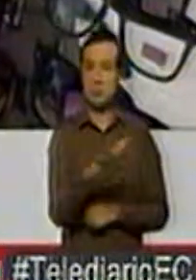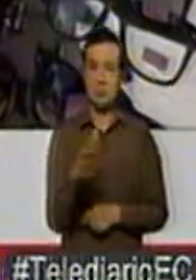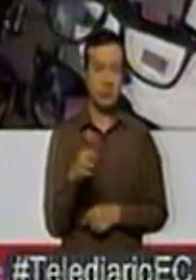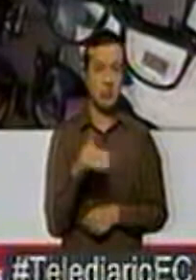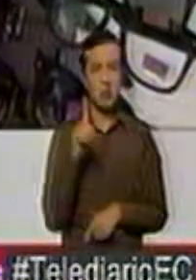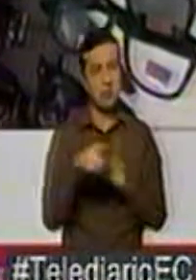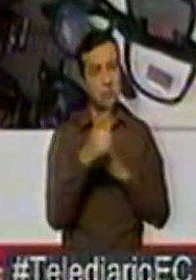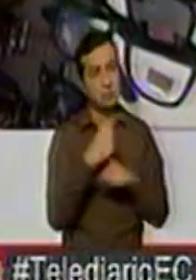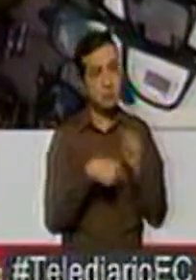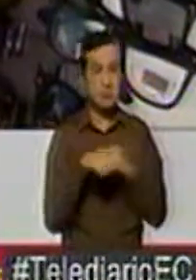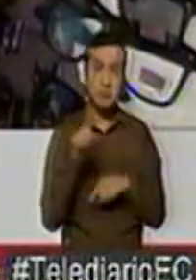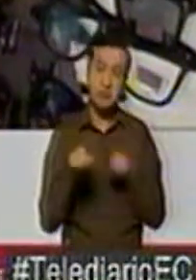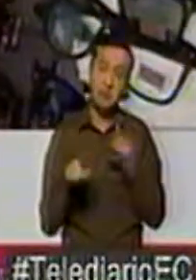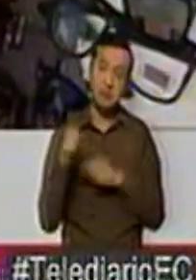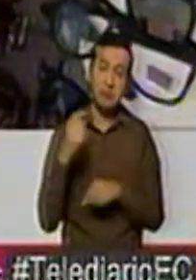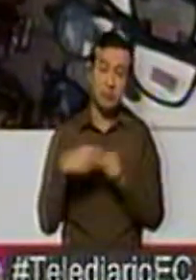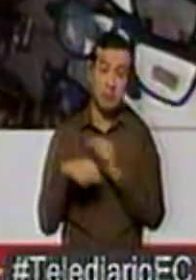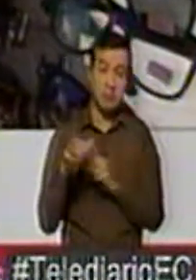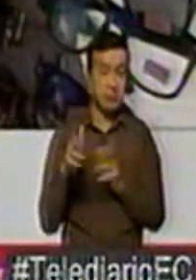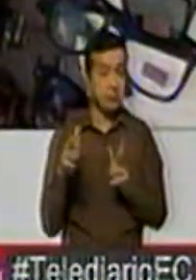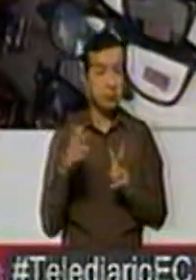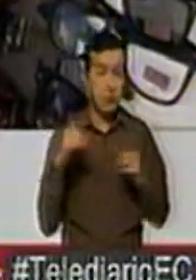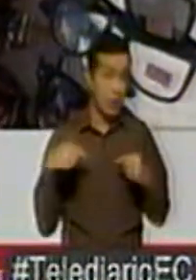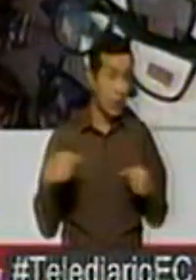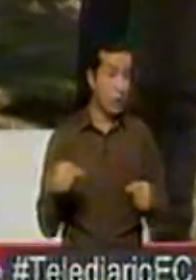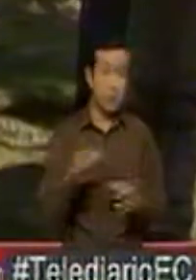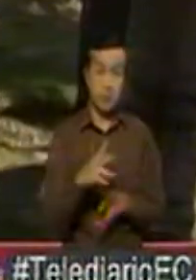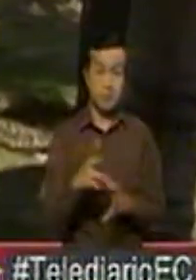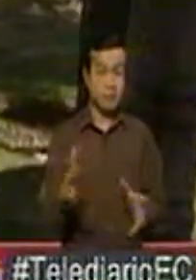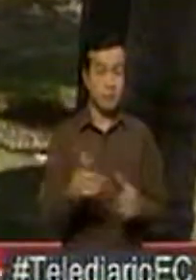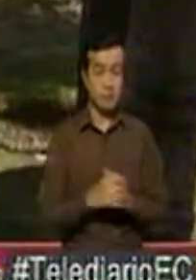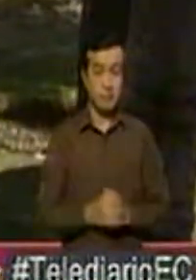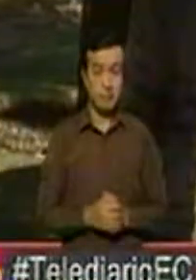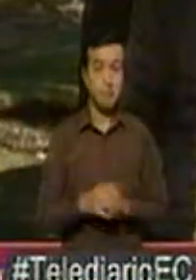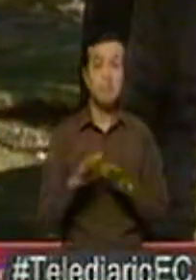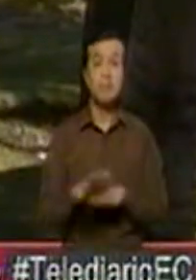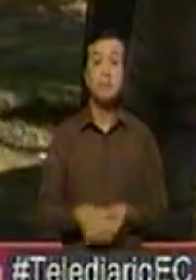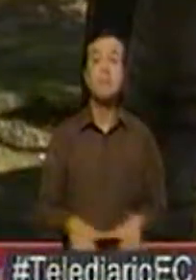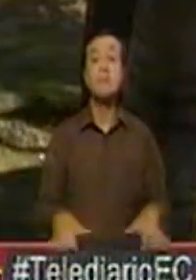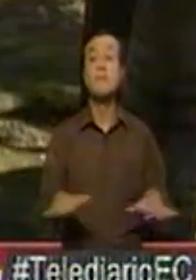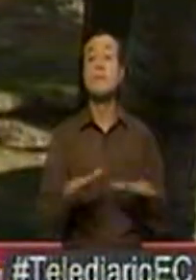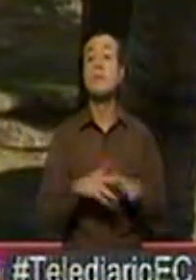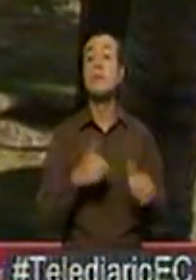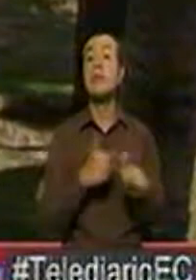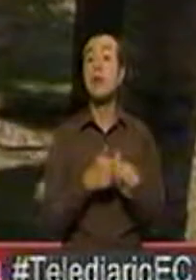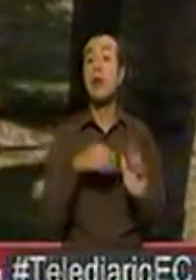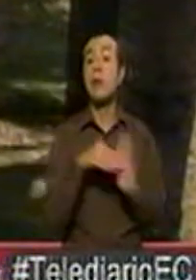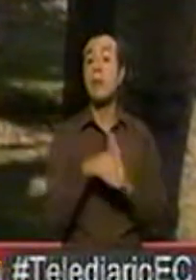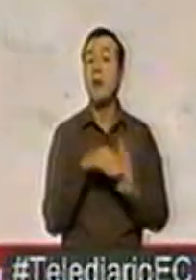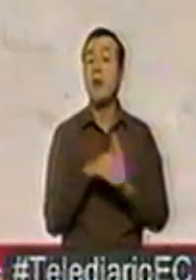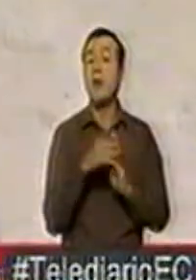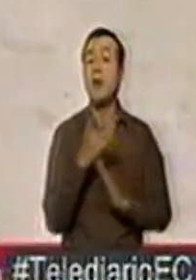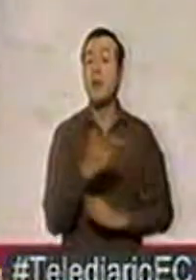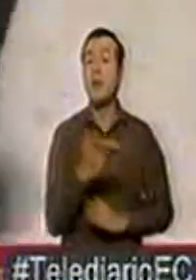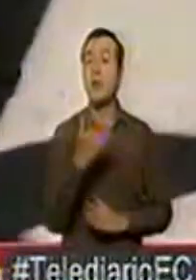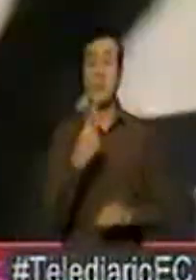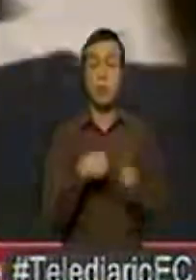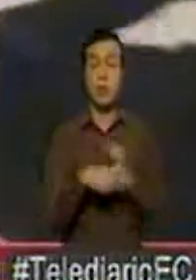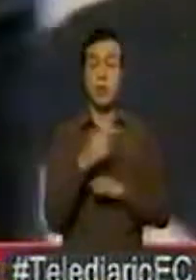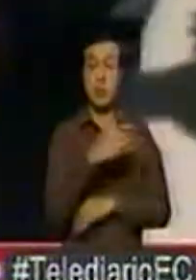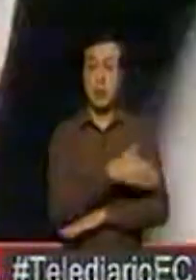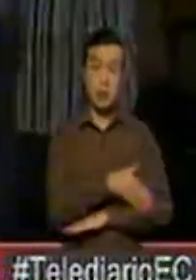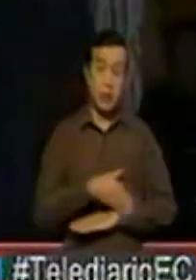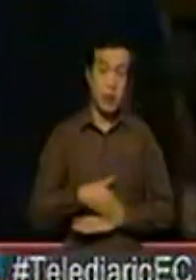vende, hay veces no se vende, porque no es todos los días negocio. En este sector, ubicado cerca de bancos y centros comerciales, se venden en las